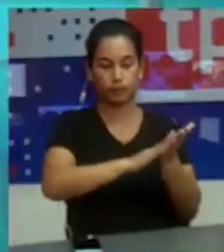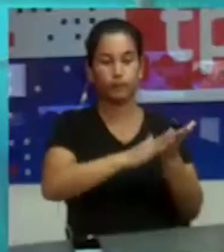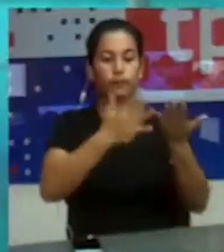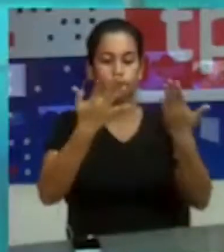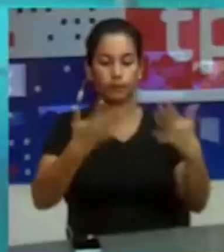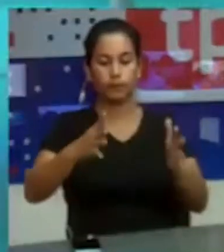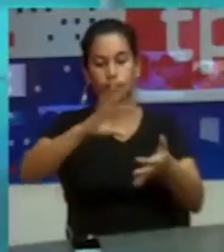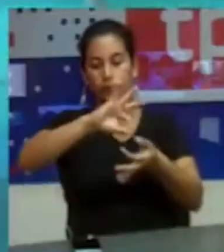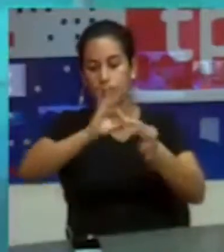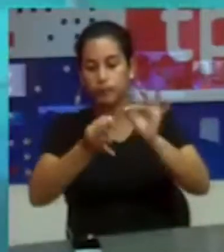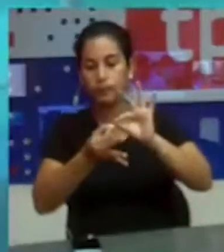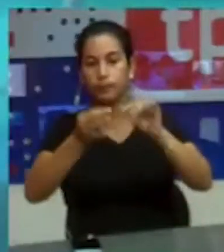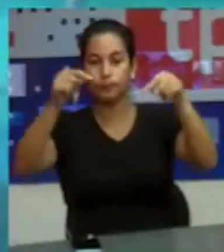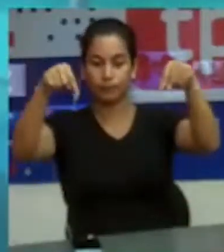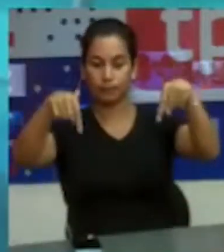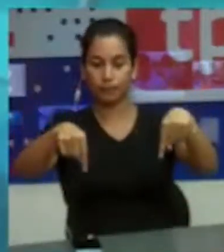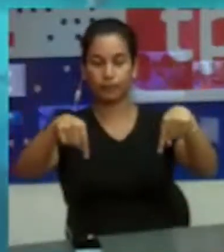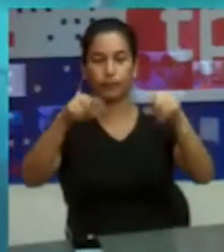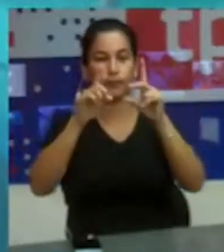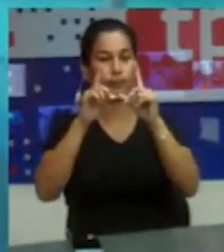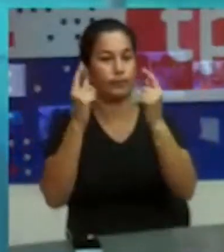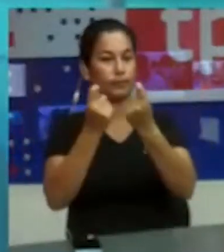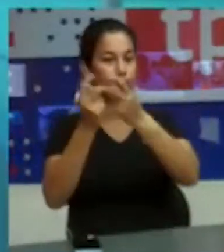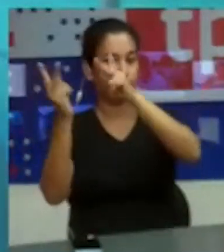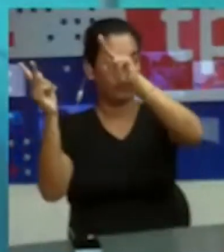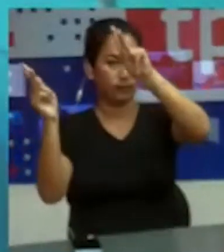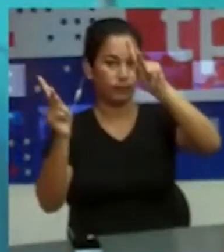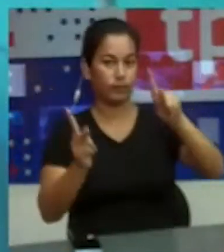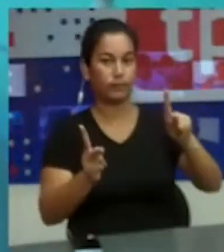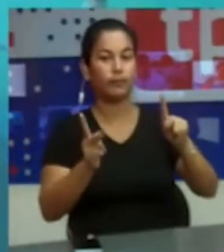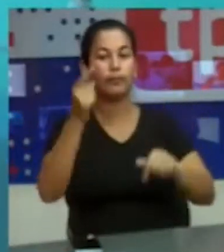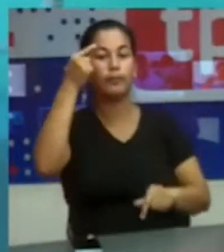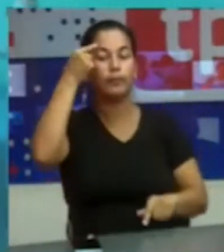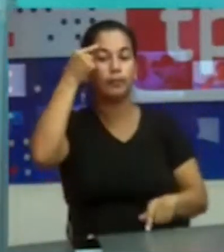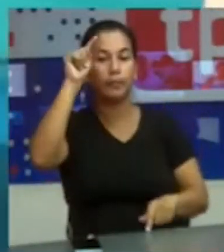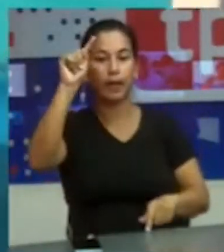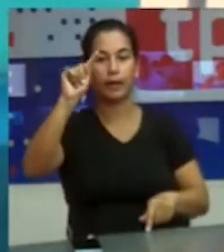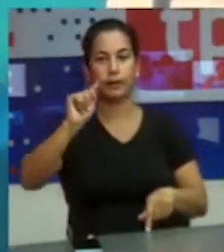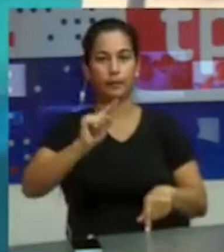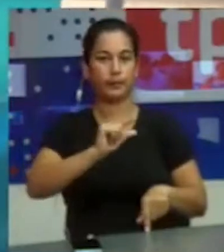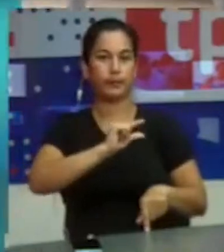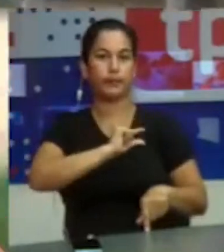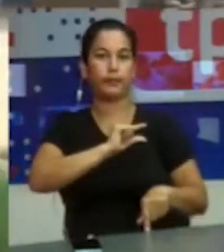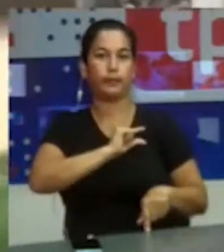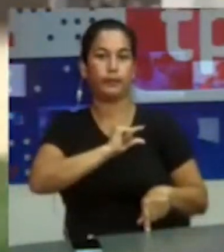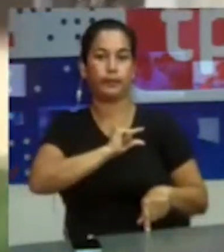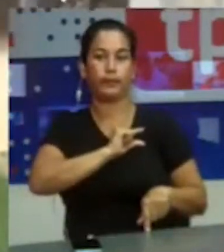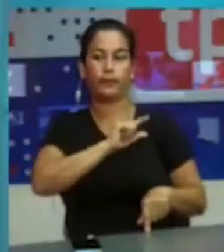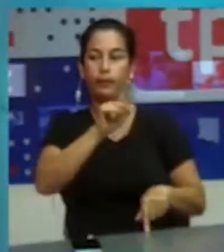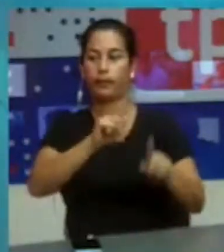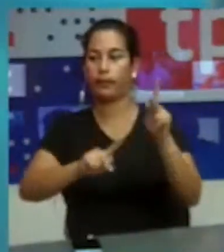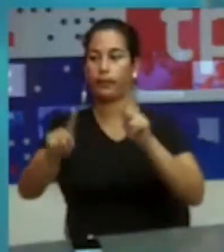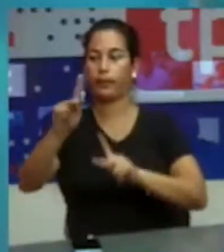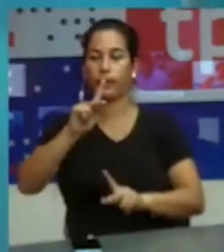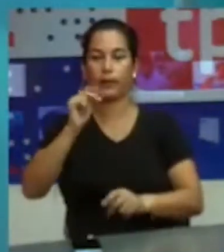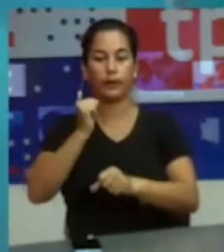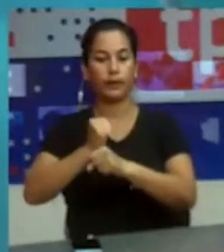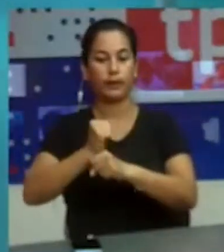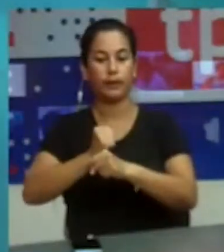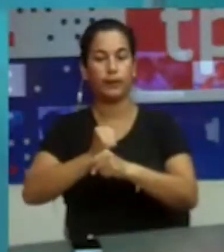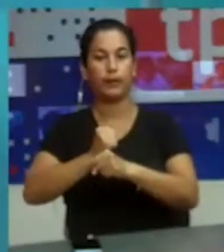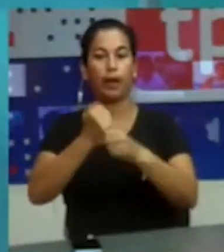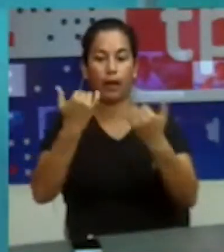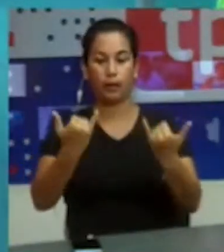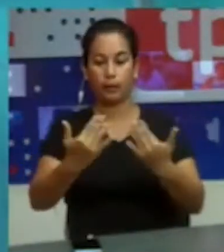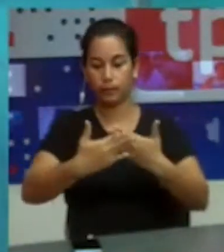capital para generar precisamente esas condiciones de seguridad de trabajo. Más aún ahora que no solamente está trabajando la policía